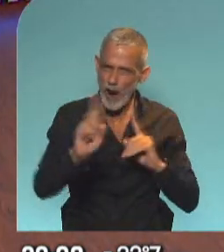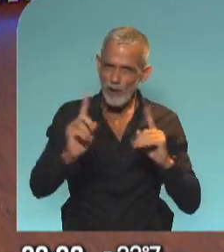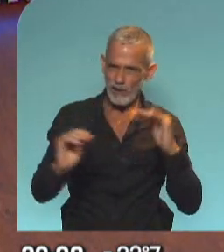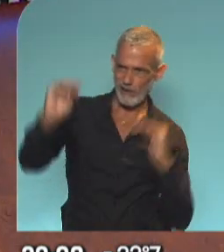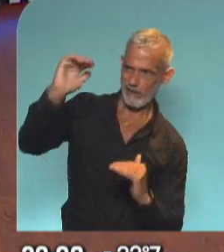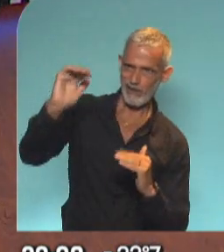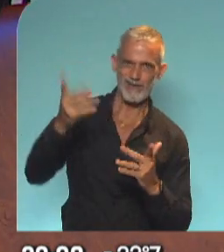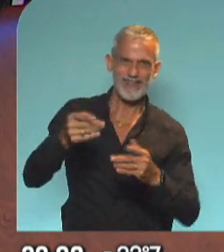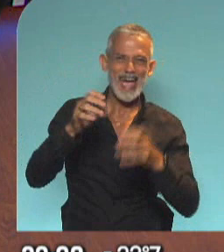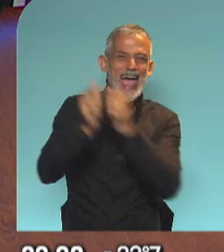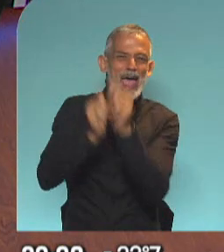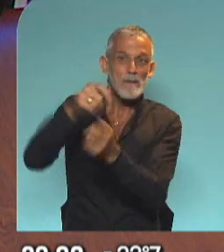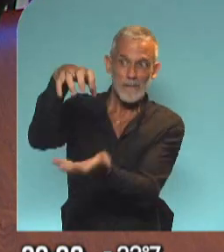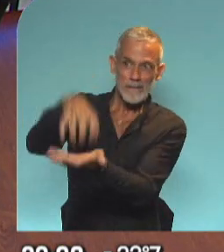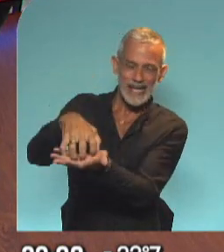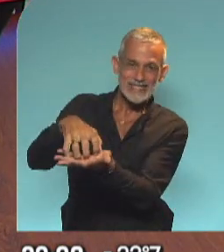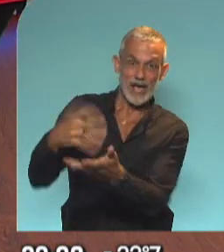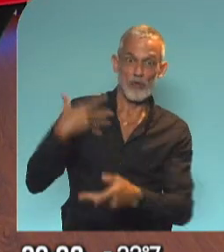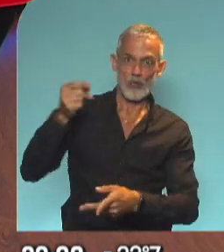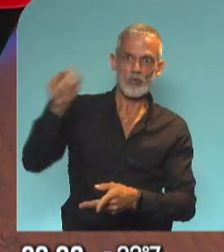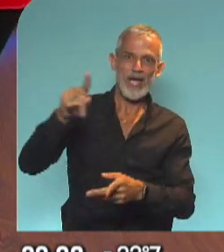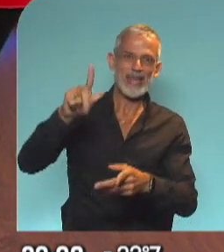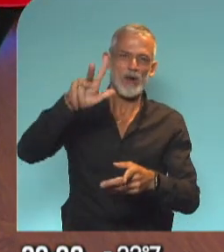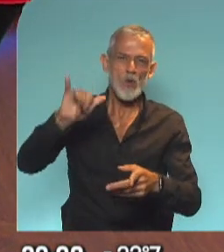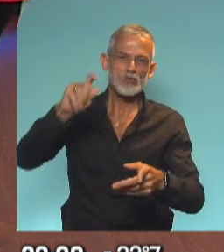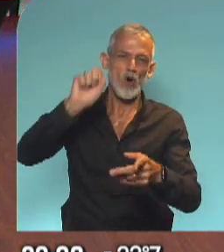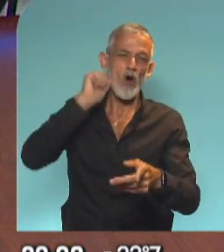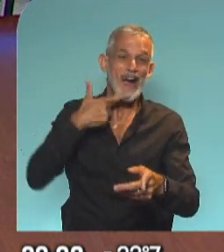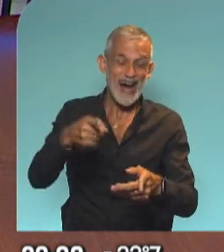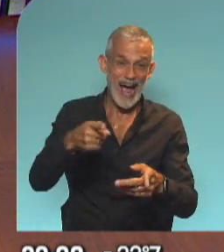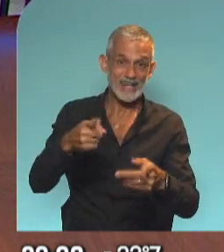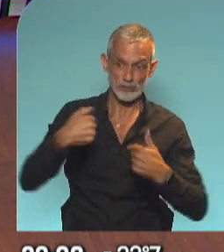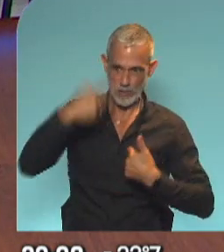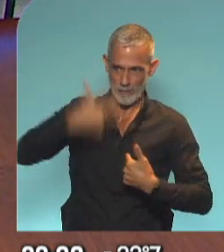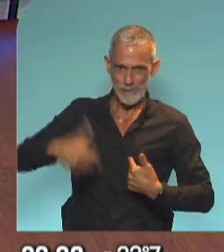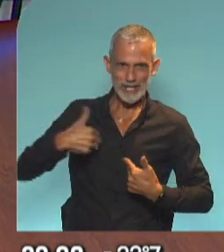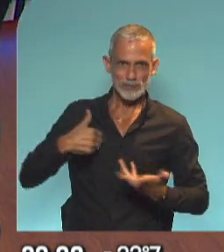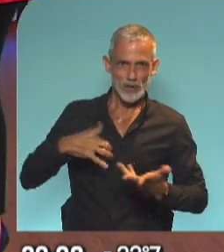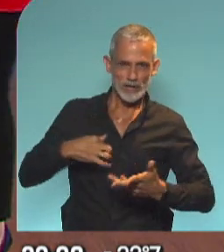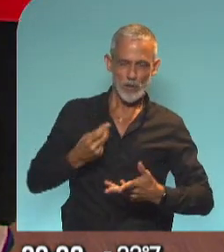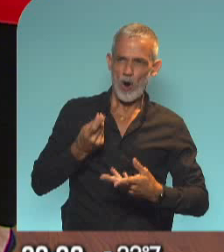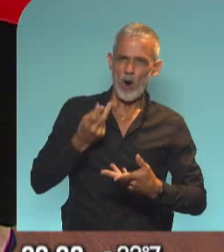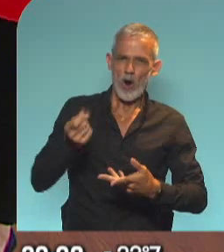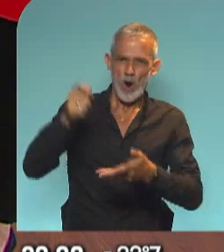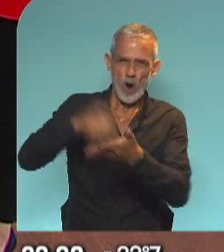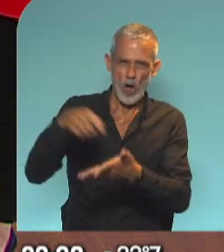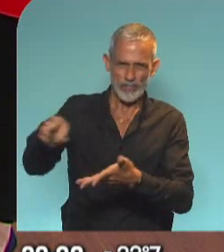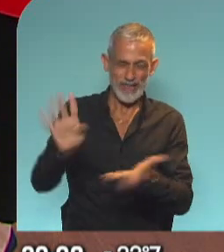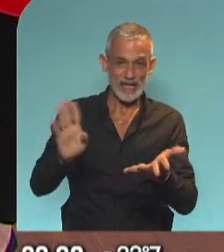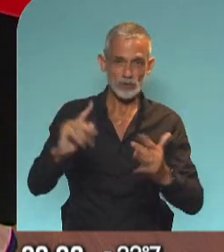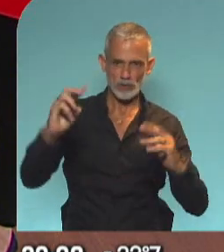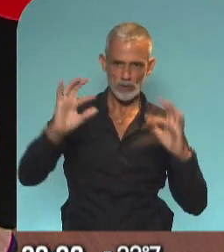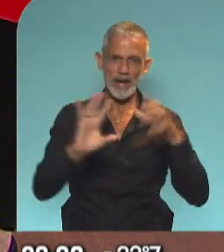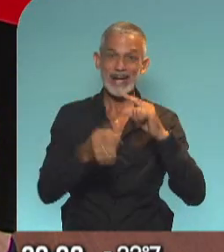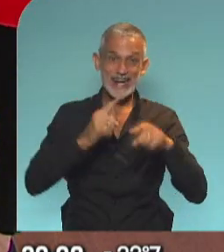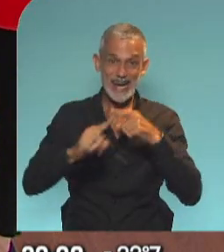el proveedor o la empresa dueña de ese bien o de servicio y el consumidor o consumidora a la hora de ir a contratarlo. Entonces, la relación